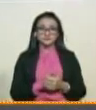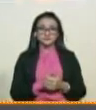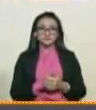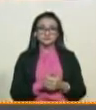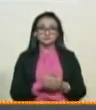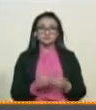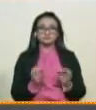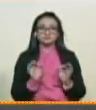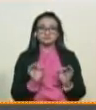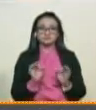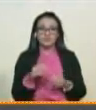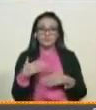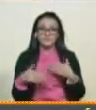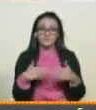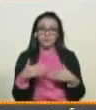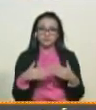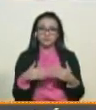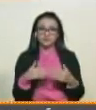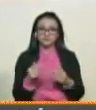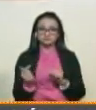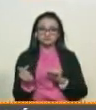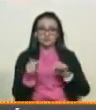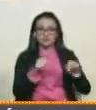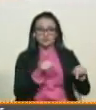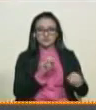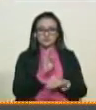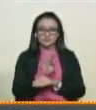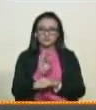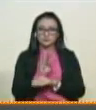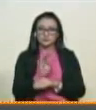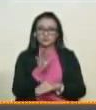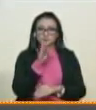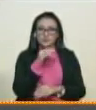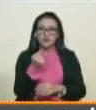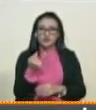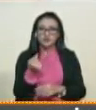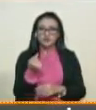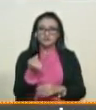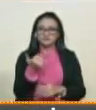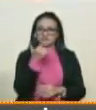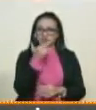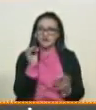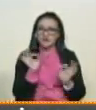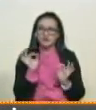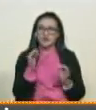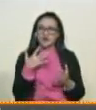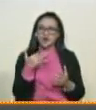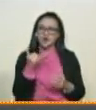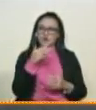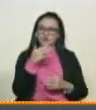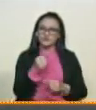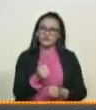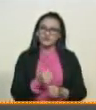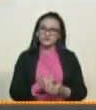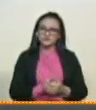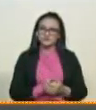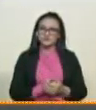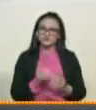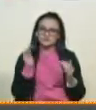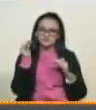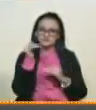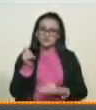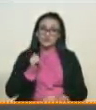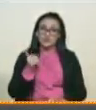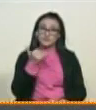acorde con lo que es este proceso de traslado, de resguardo, y que no habrá ningún tipo de incidente. Hay plena confianza en ello, así que usted bien atento.